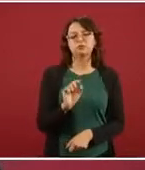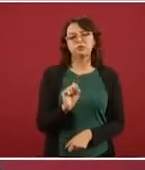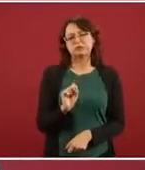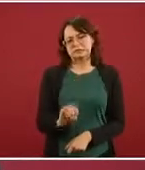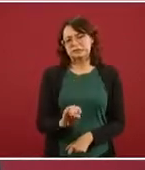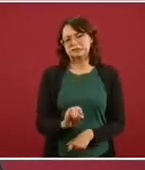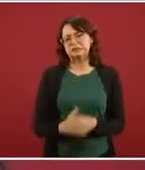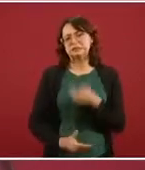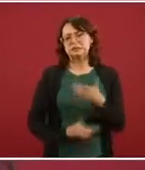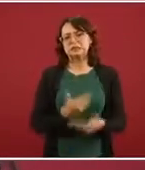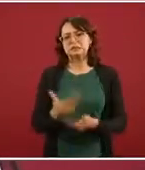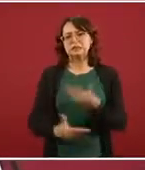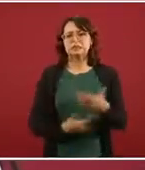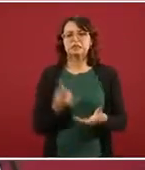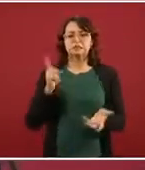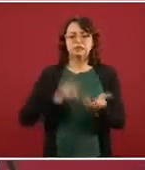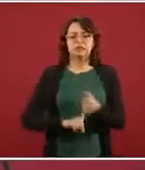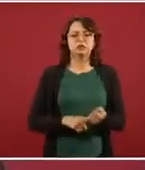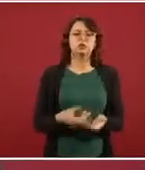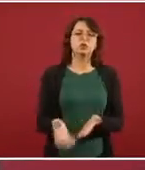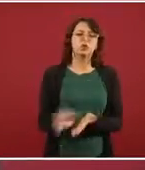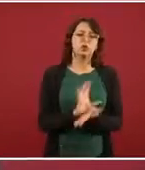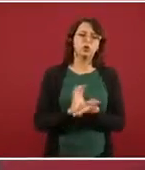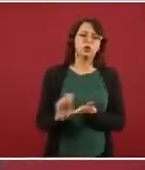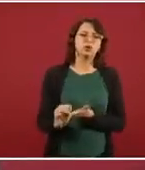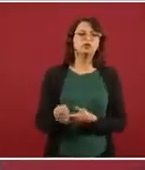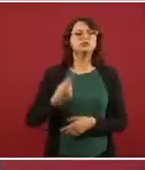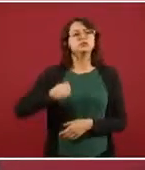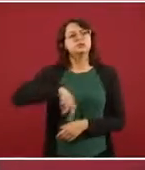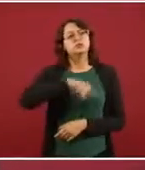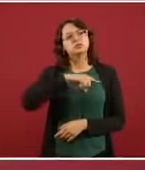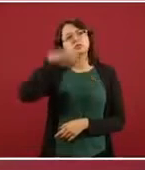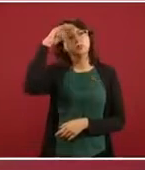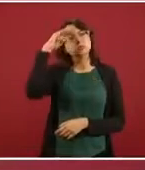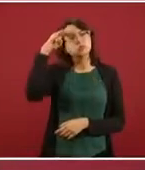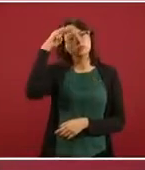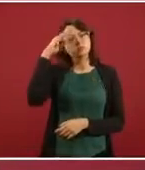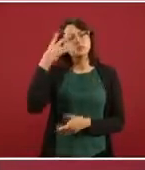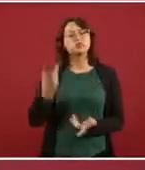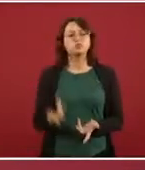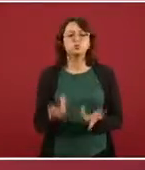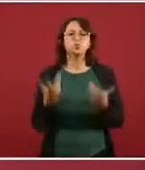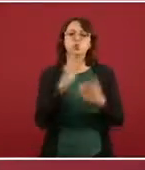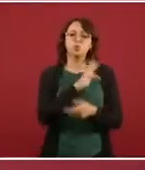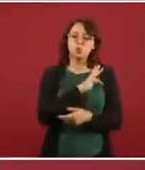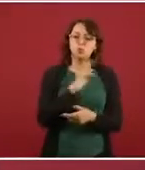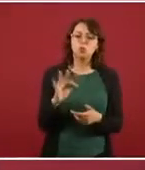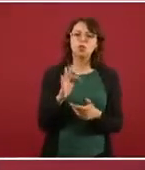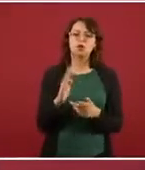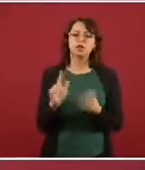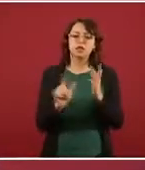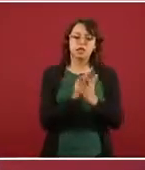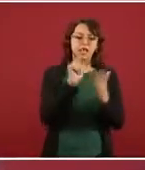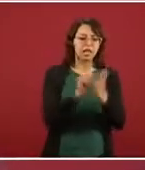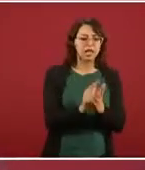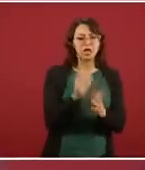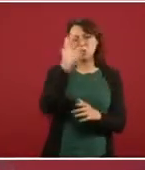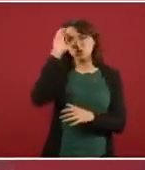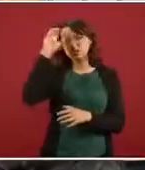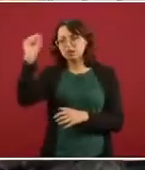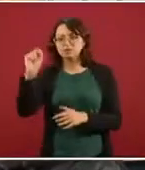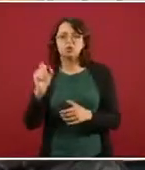estamos trabajando desde el CONADIS es que se pueda realizar la armonización de estas definiciones